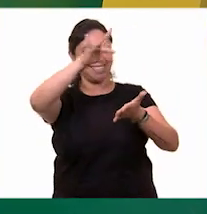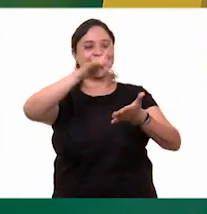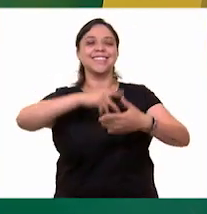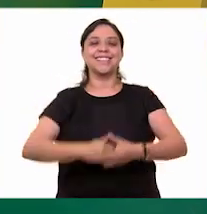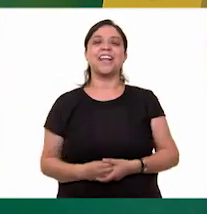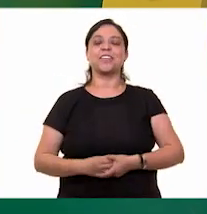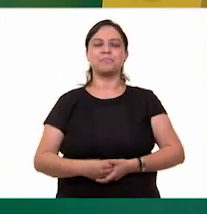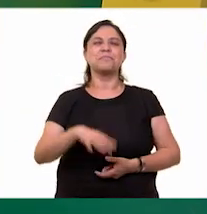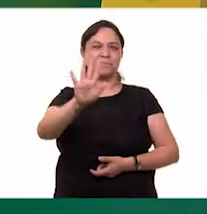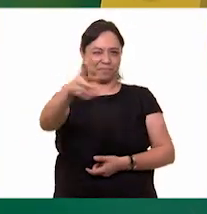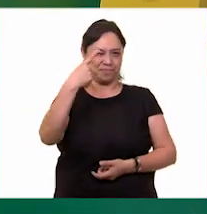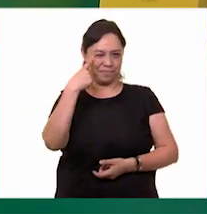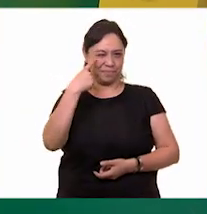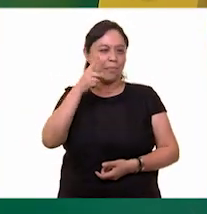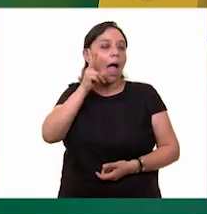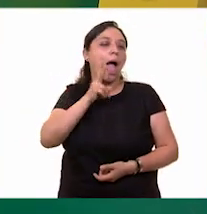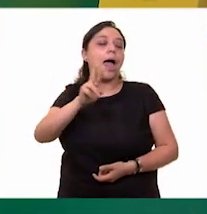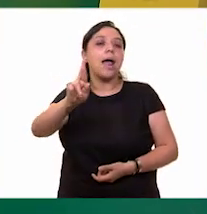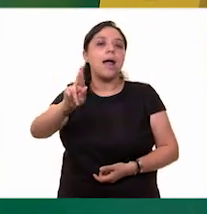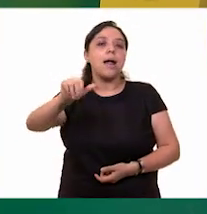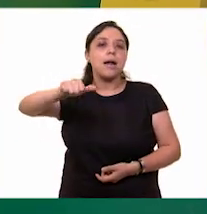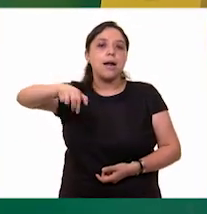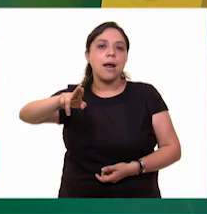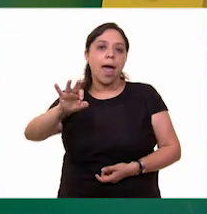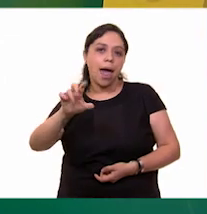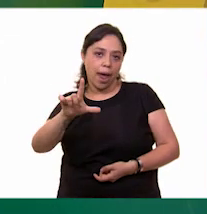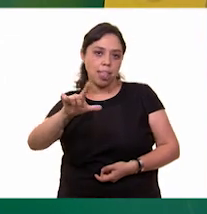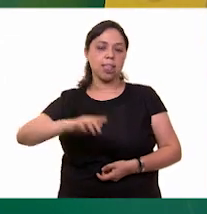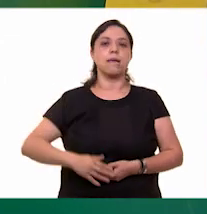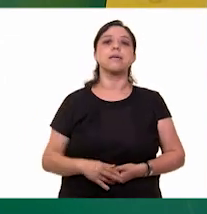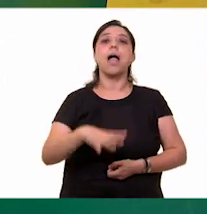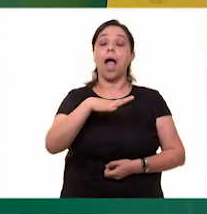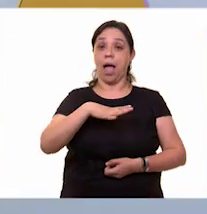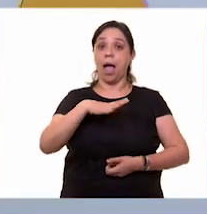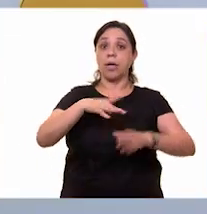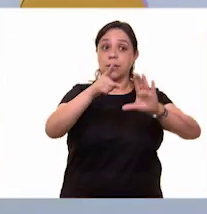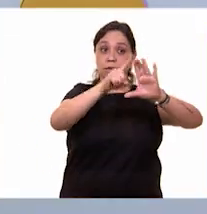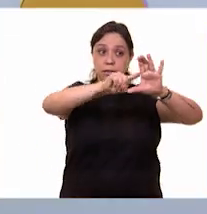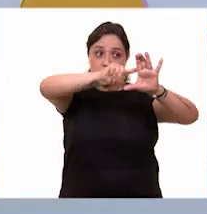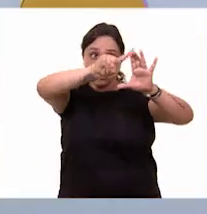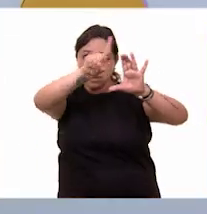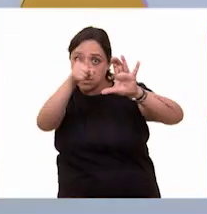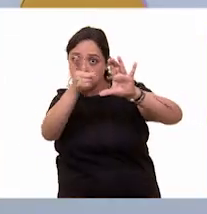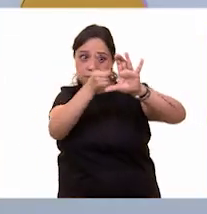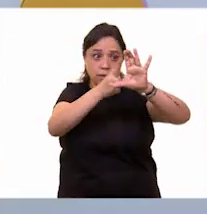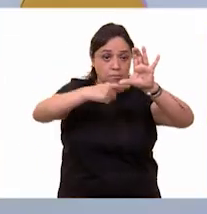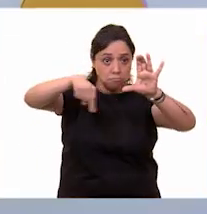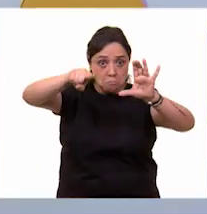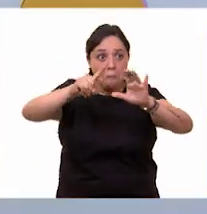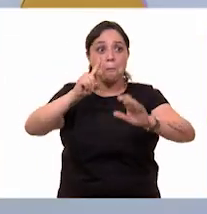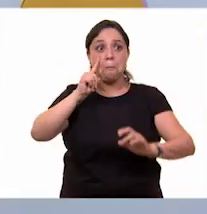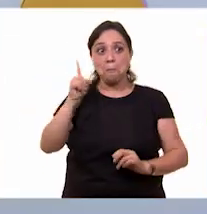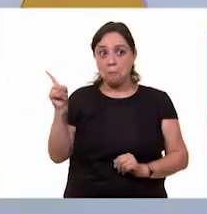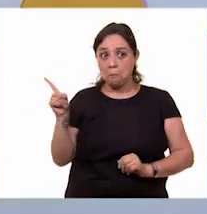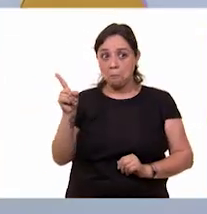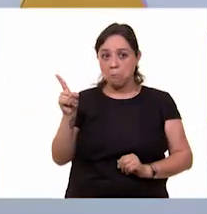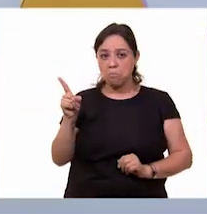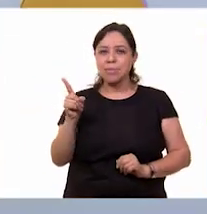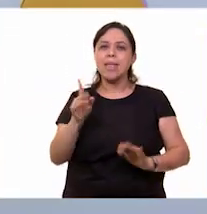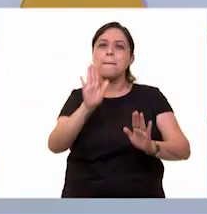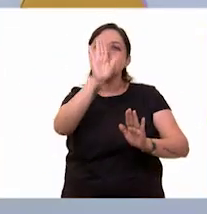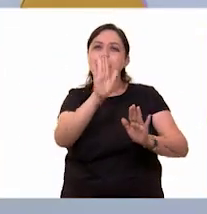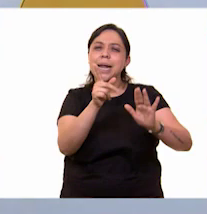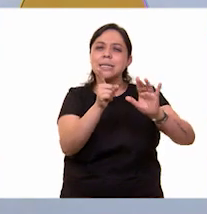Ahora, vamos a analizar el de Raquel. Raquel tiene figuras con lados curvos Ella hizo esta figurita que es como